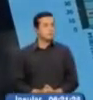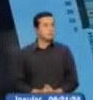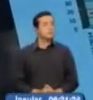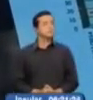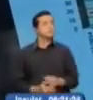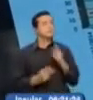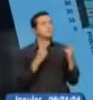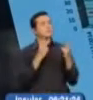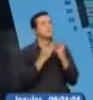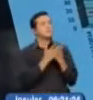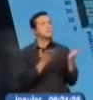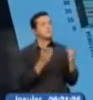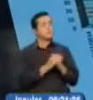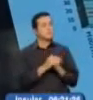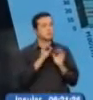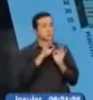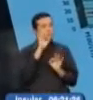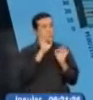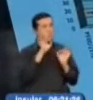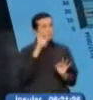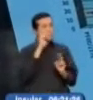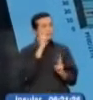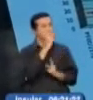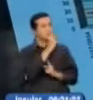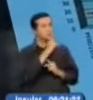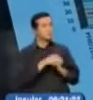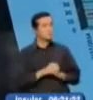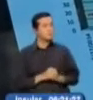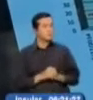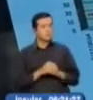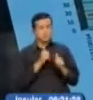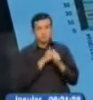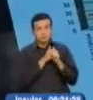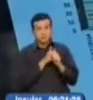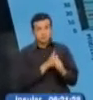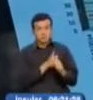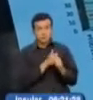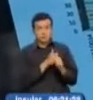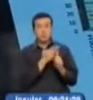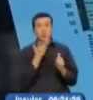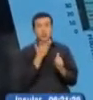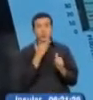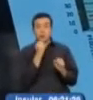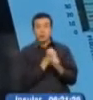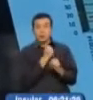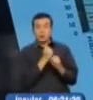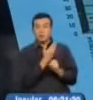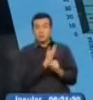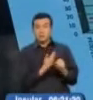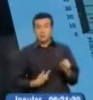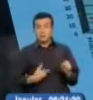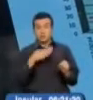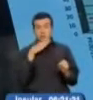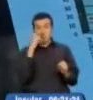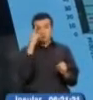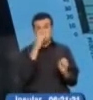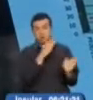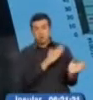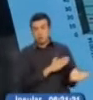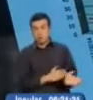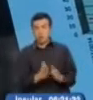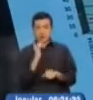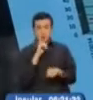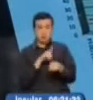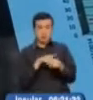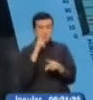ahí vemos este gráfico en el que se puede ver el seguimiento de la calificación de la labor del presidente Rafael Correa en el tiempo.